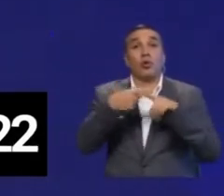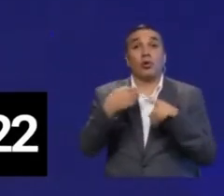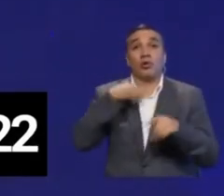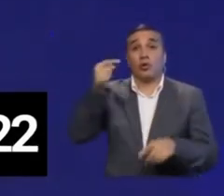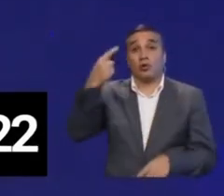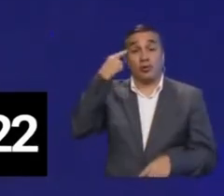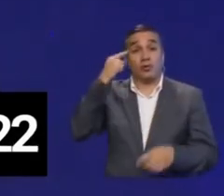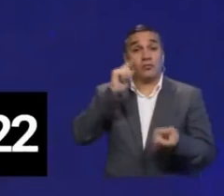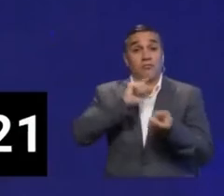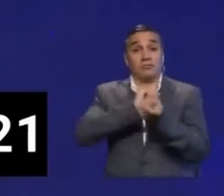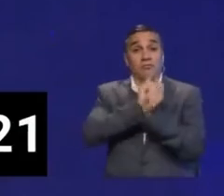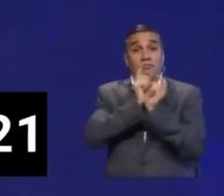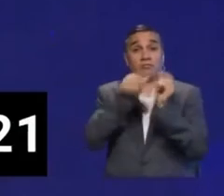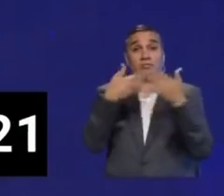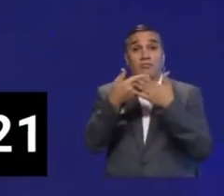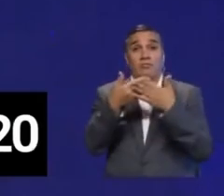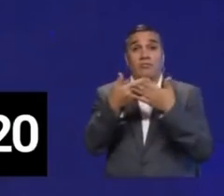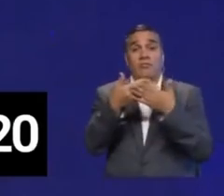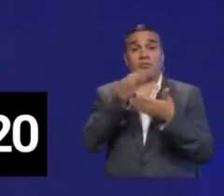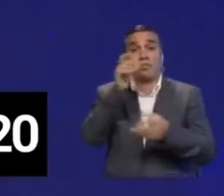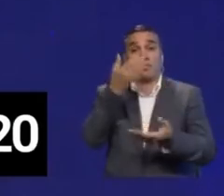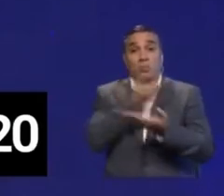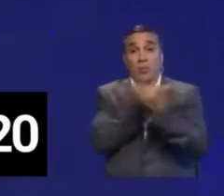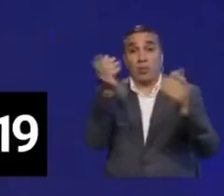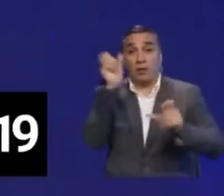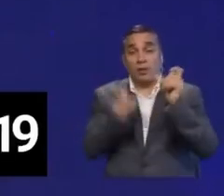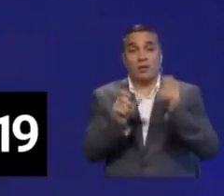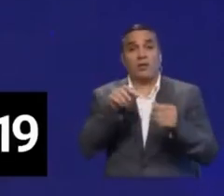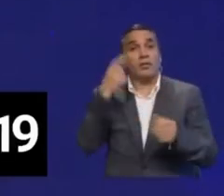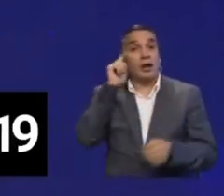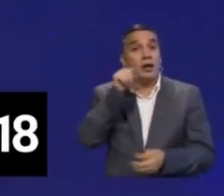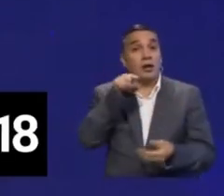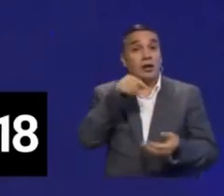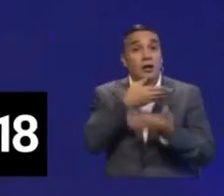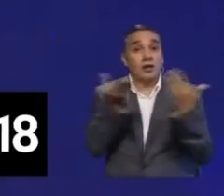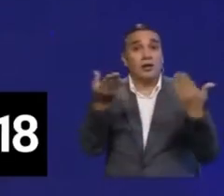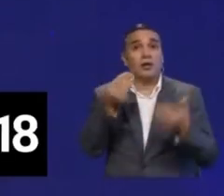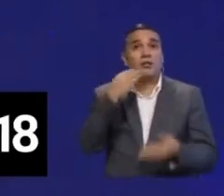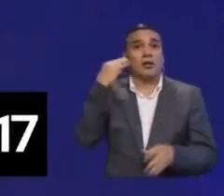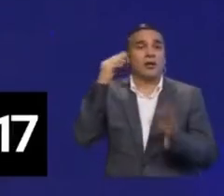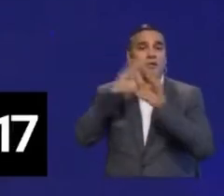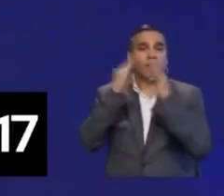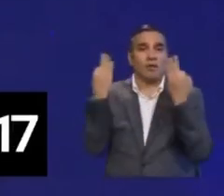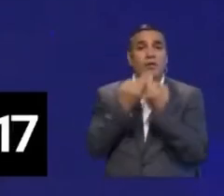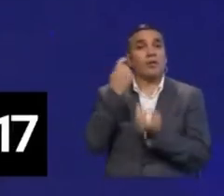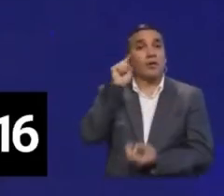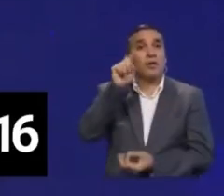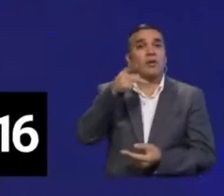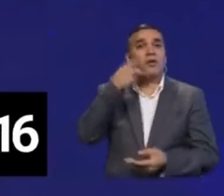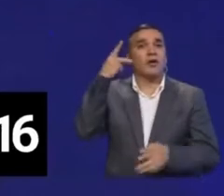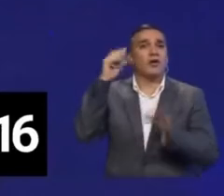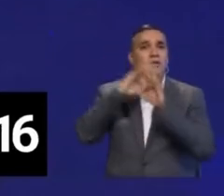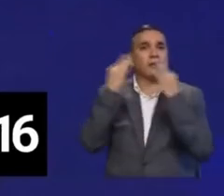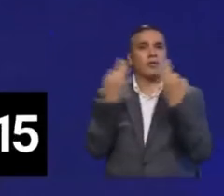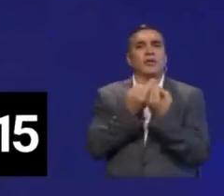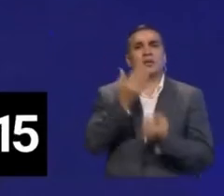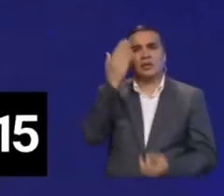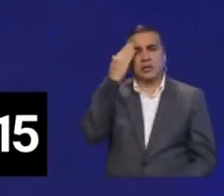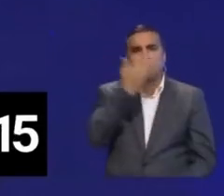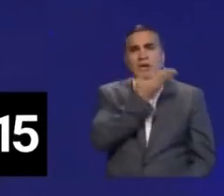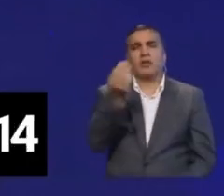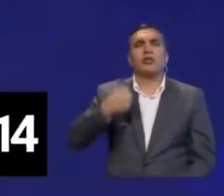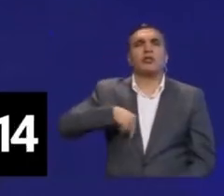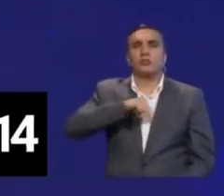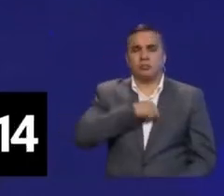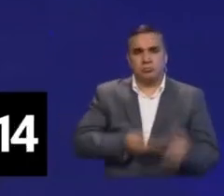gobierno transformador, entregado a su gente, entregado a ti, madre de familia, a ti, padre de familia, sabes que nosotros